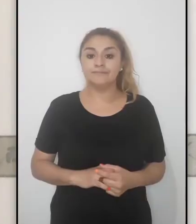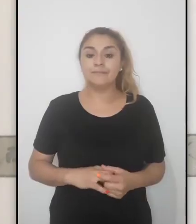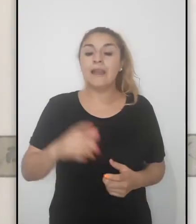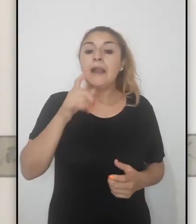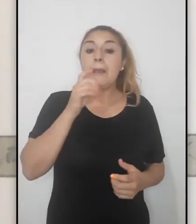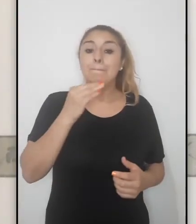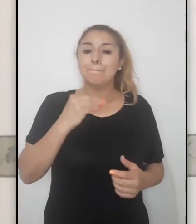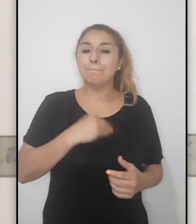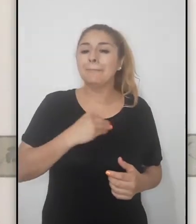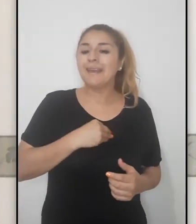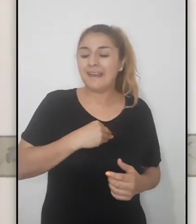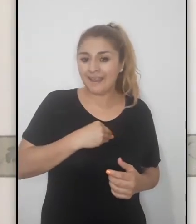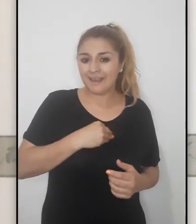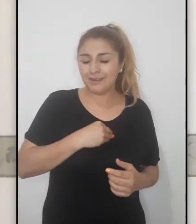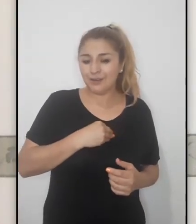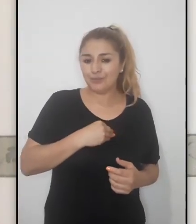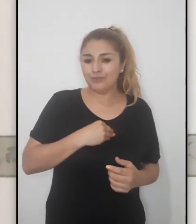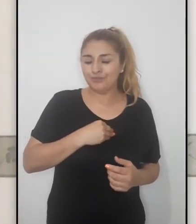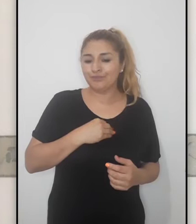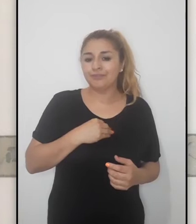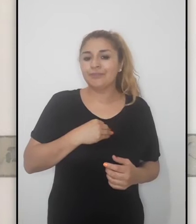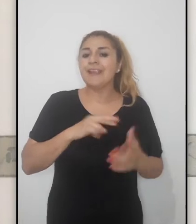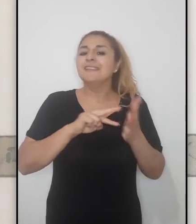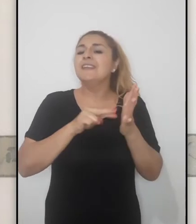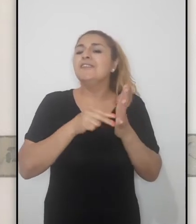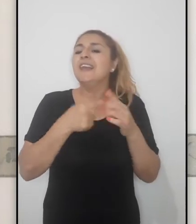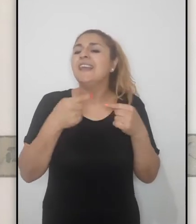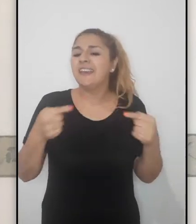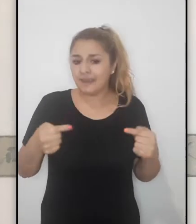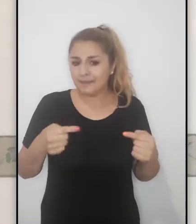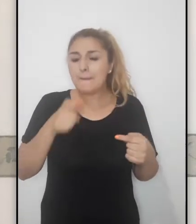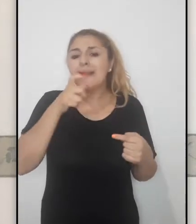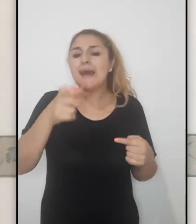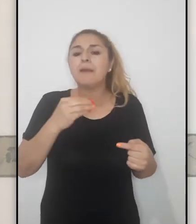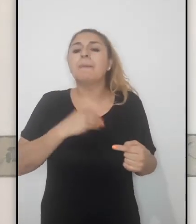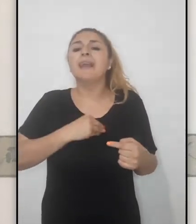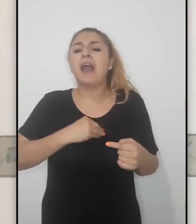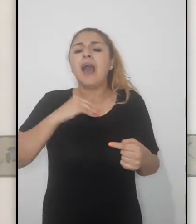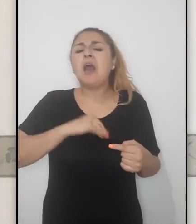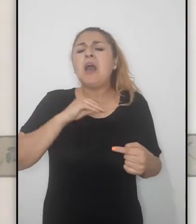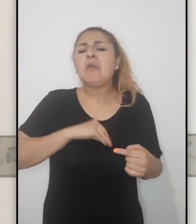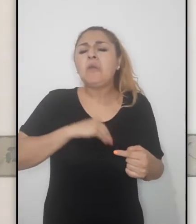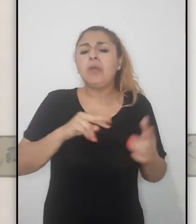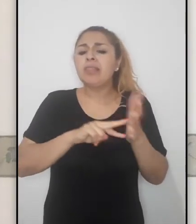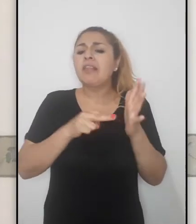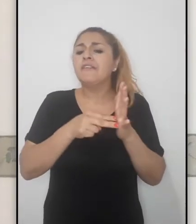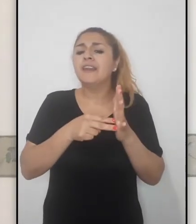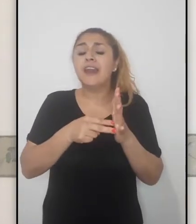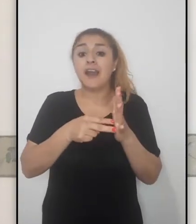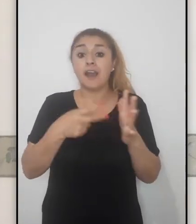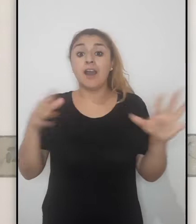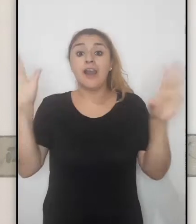picado justamente significa errar equivocarse